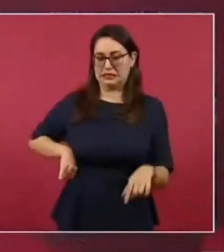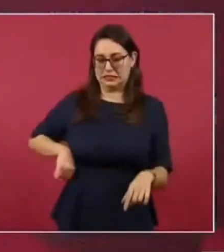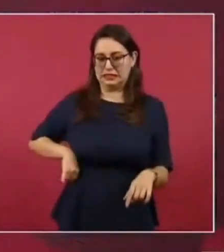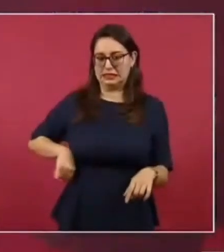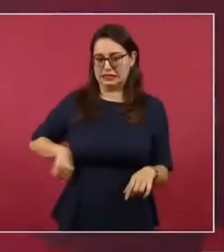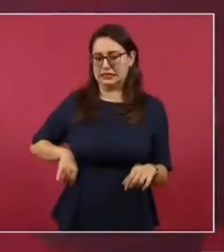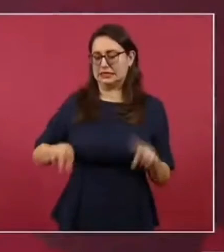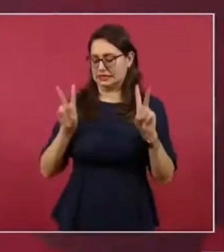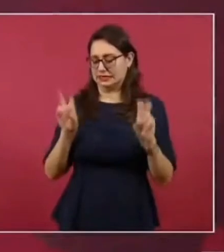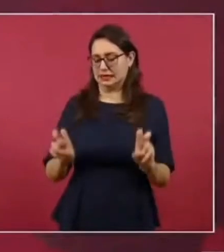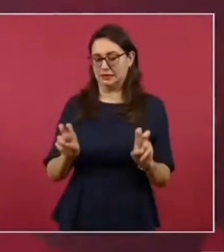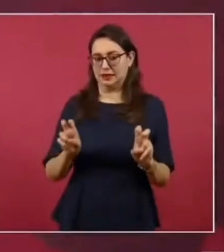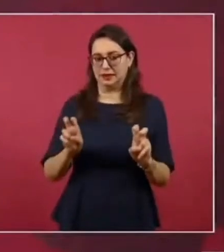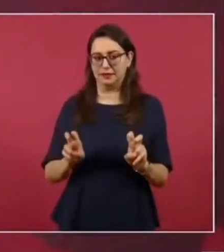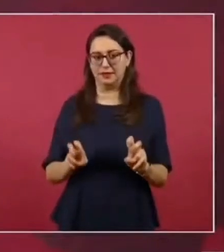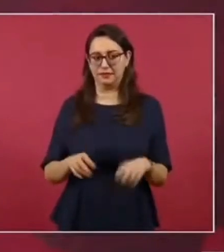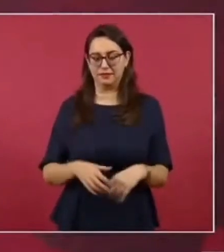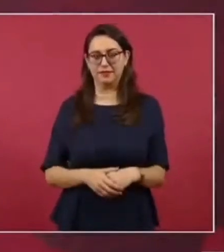¿no? Bordar